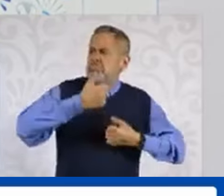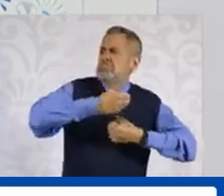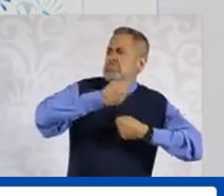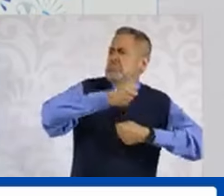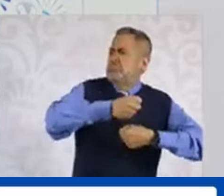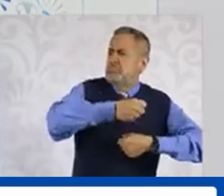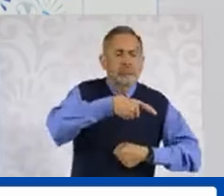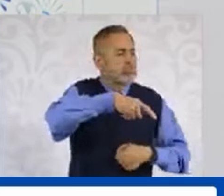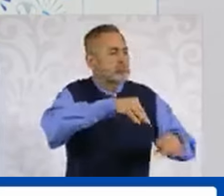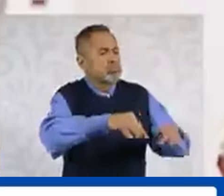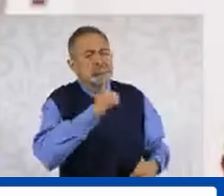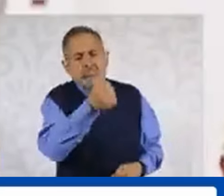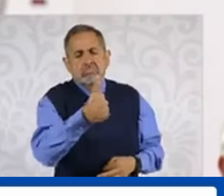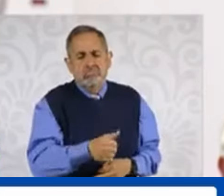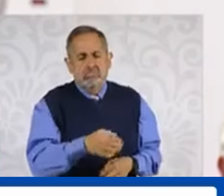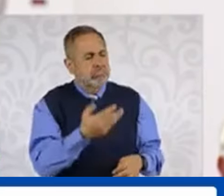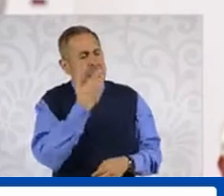digamos.